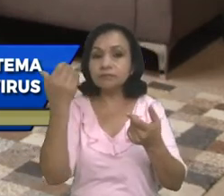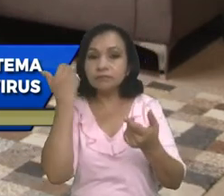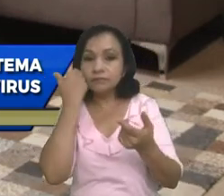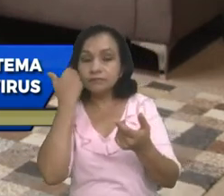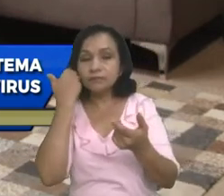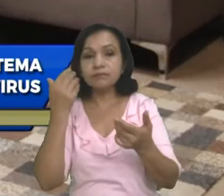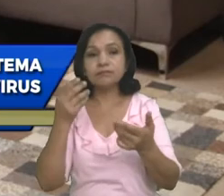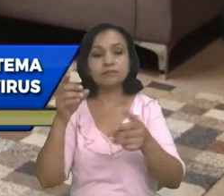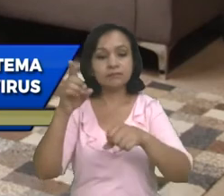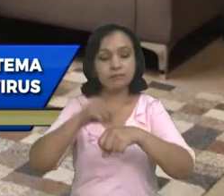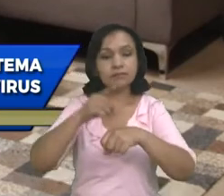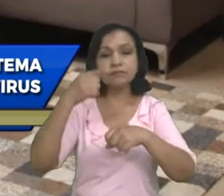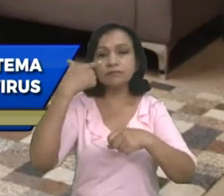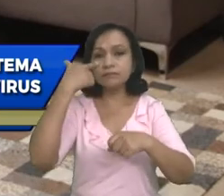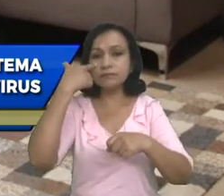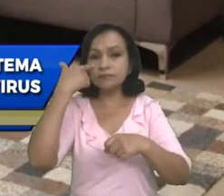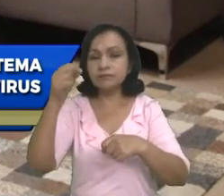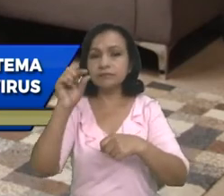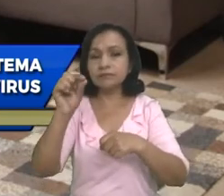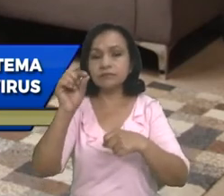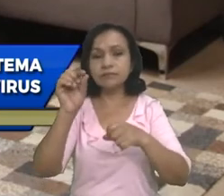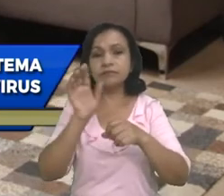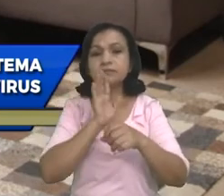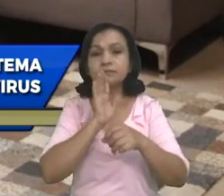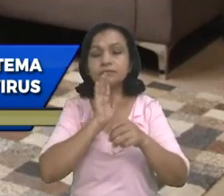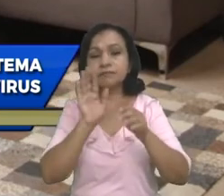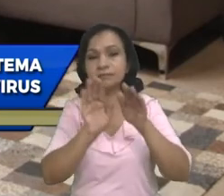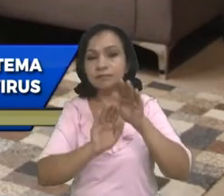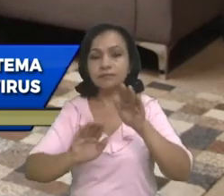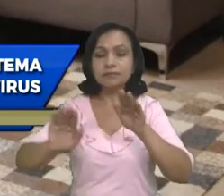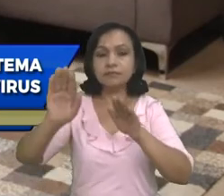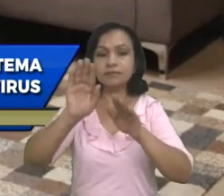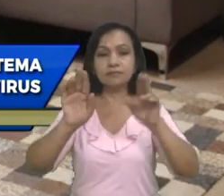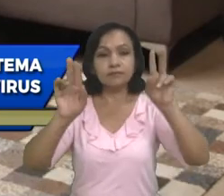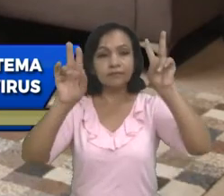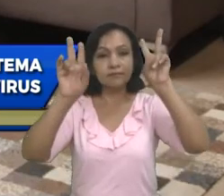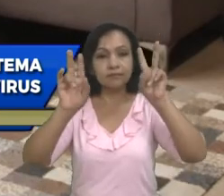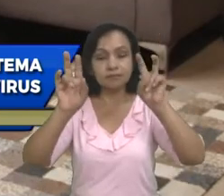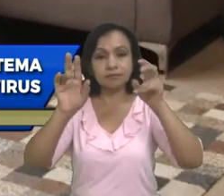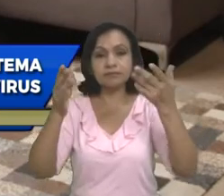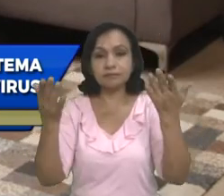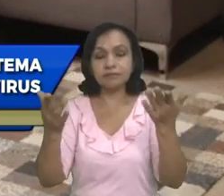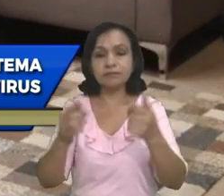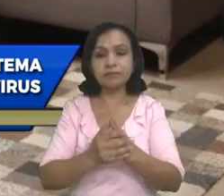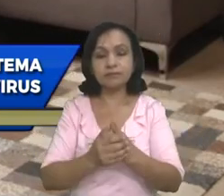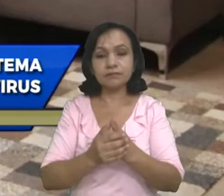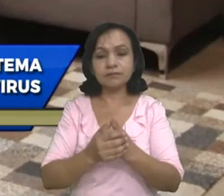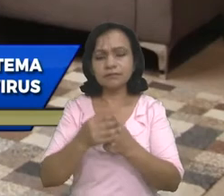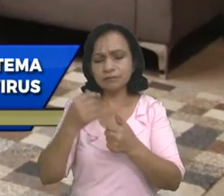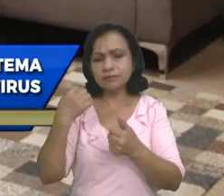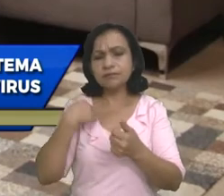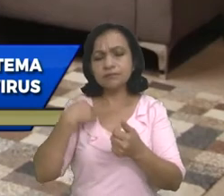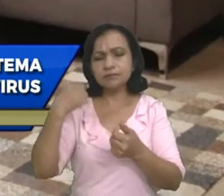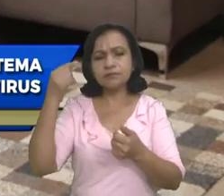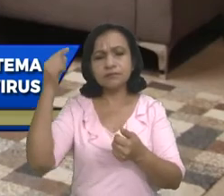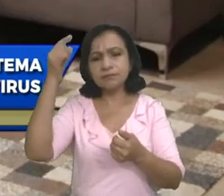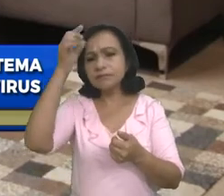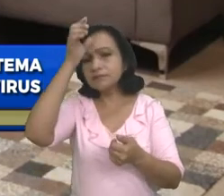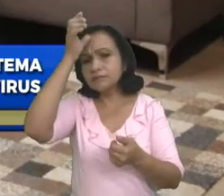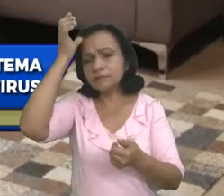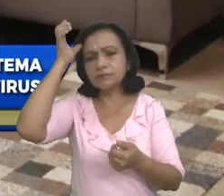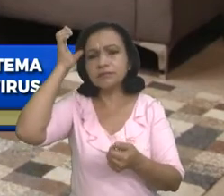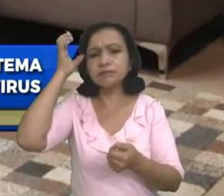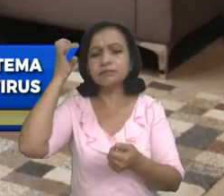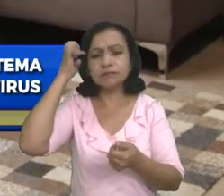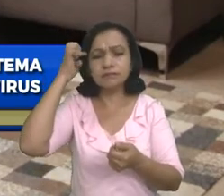bueno sé que podríamos hablar un poquito más sobre este tema porque en principio hay ya un camino andado y una curva de aprendizaje